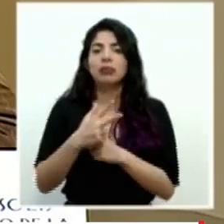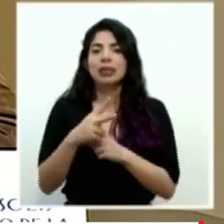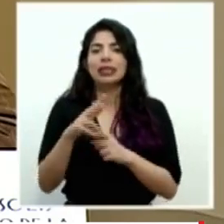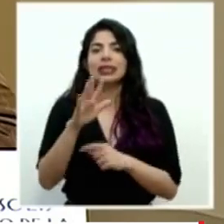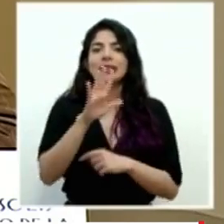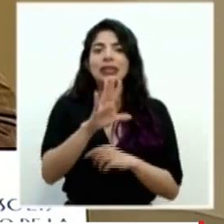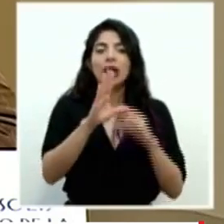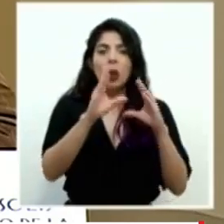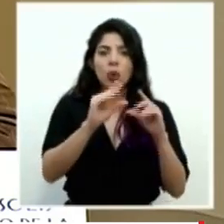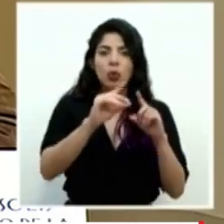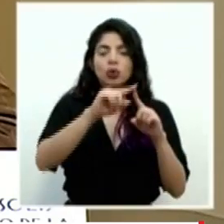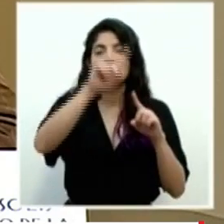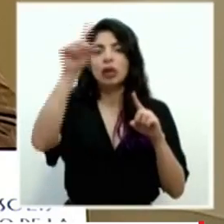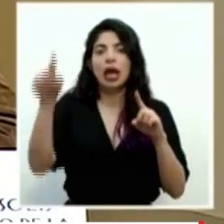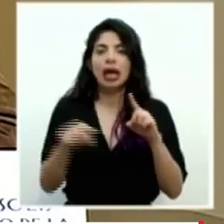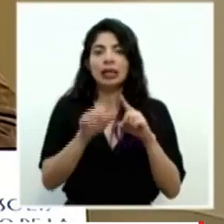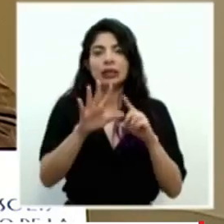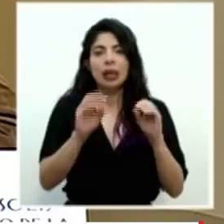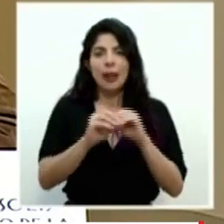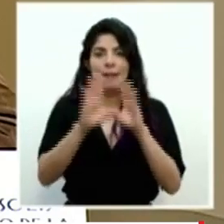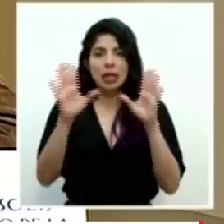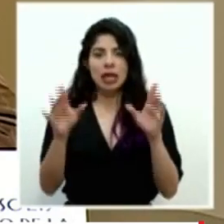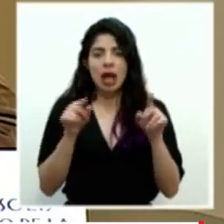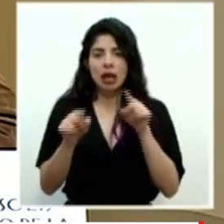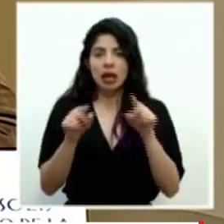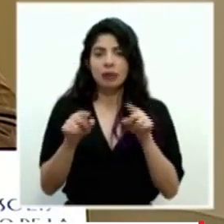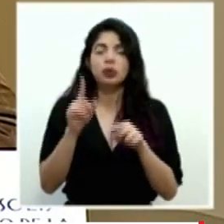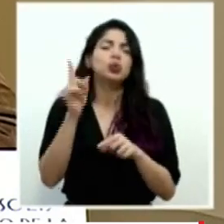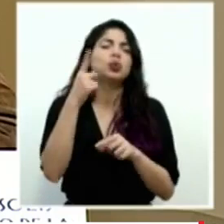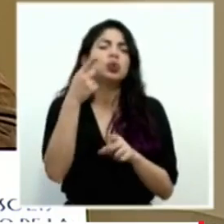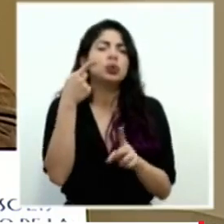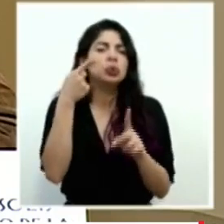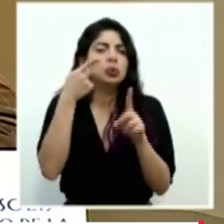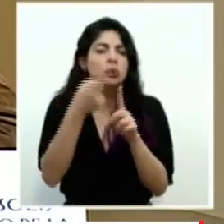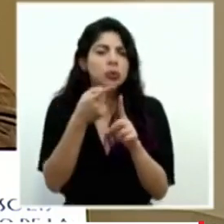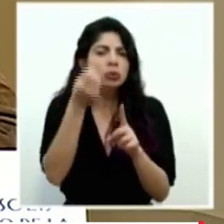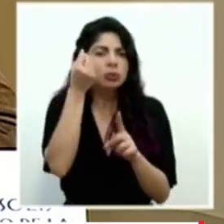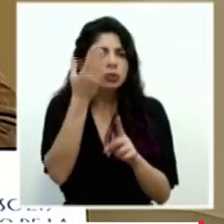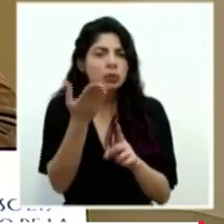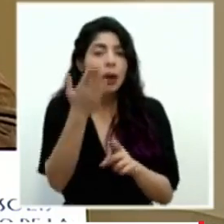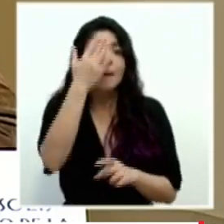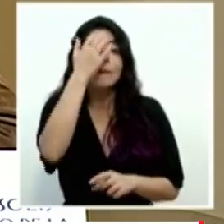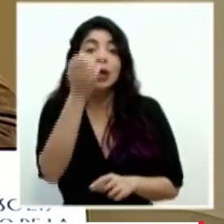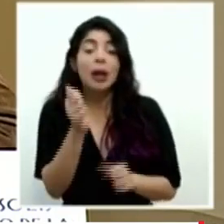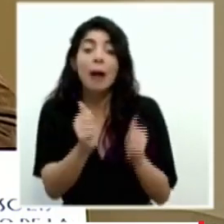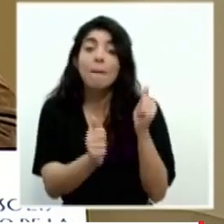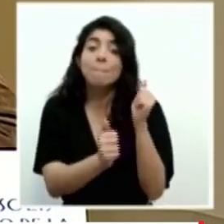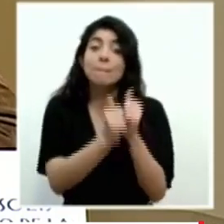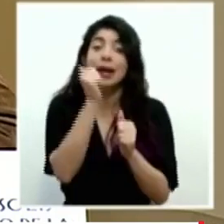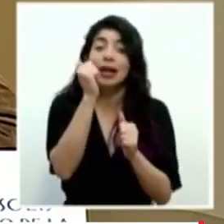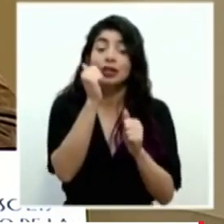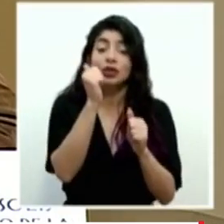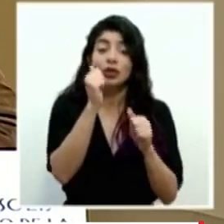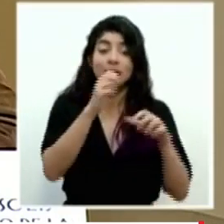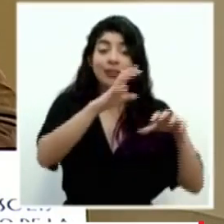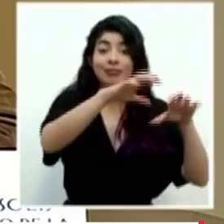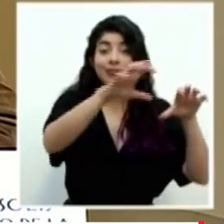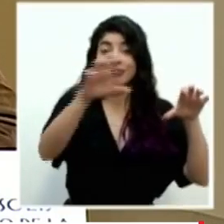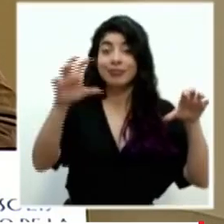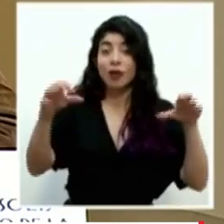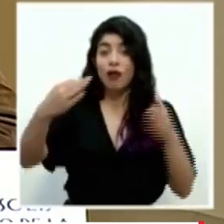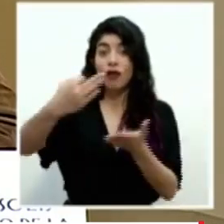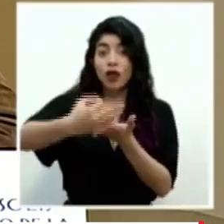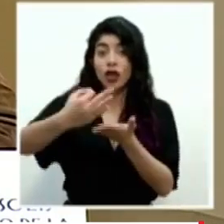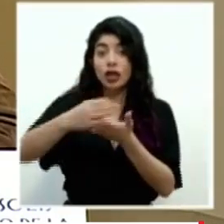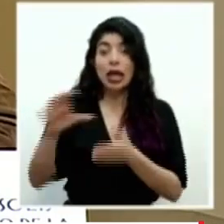de la noche a las 5 de la mañana. Aquí nada más quiero hacer una salvedad, porque la mayor parte de los cantones